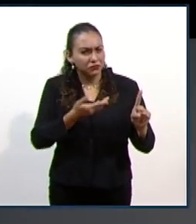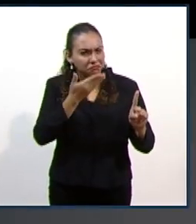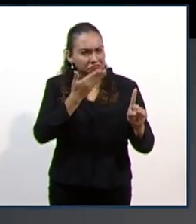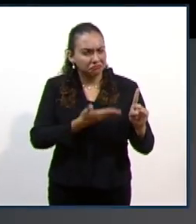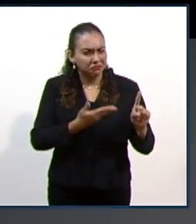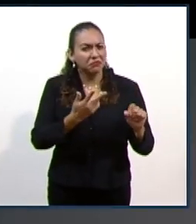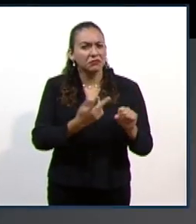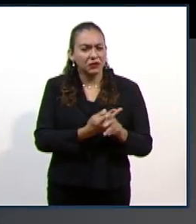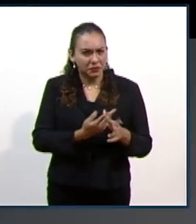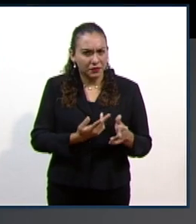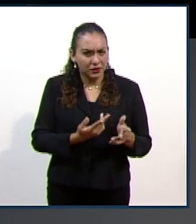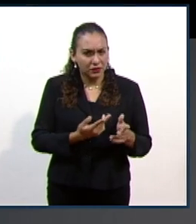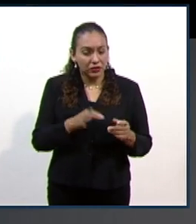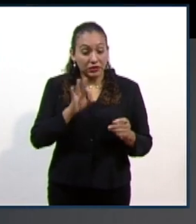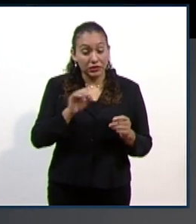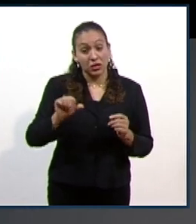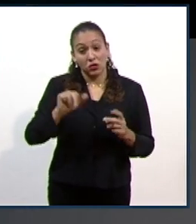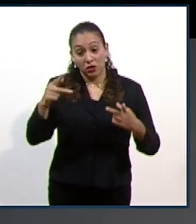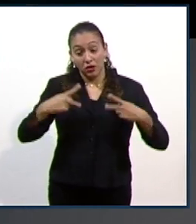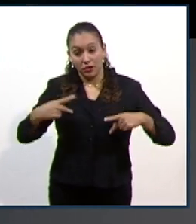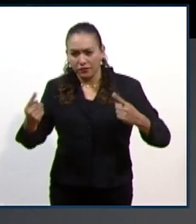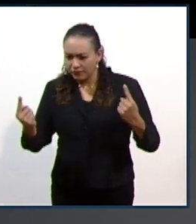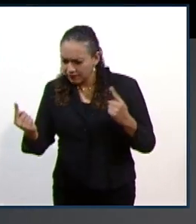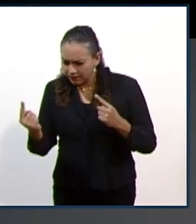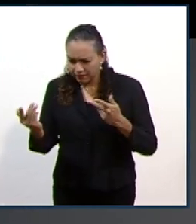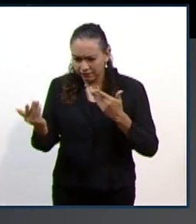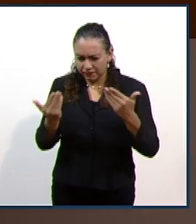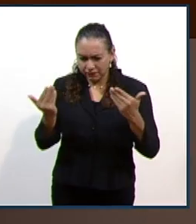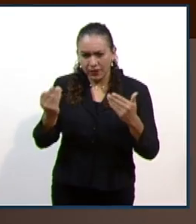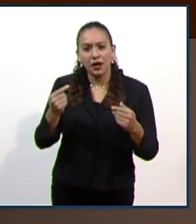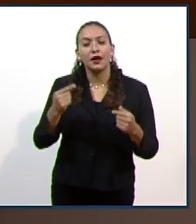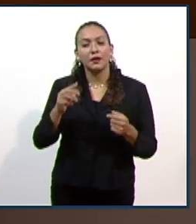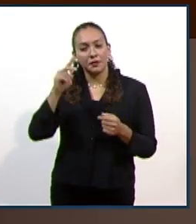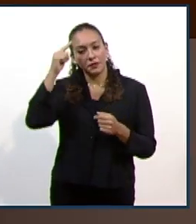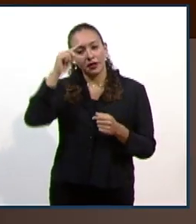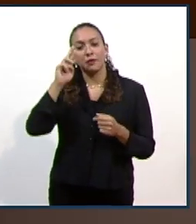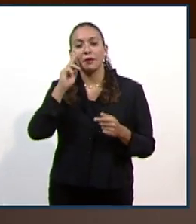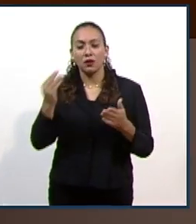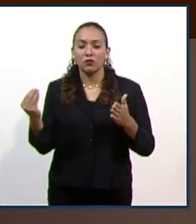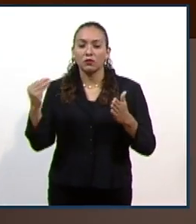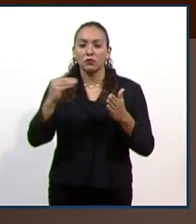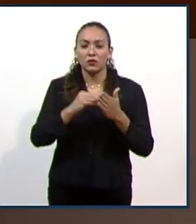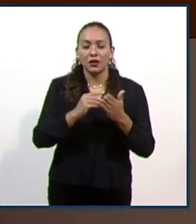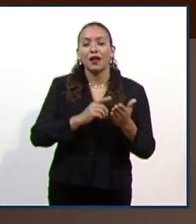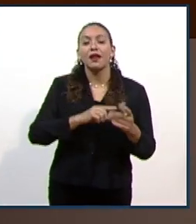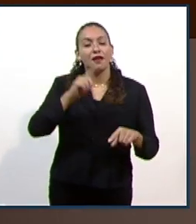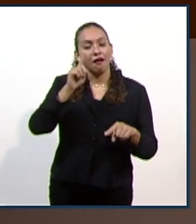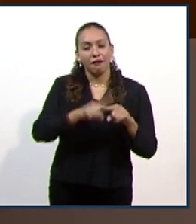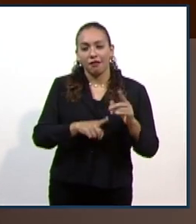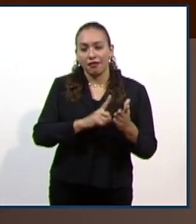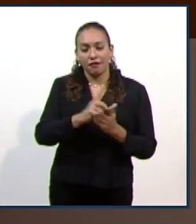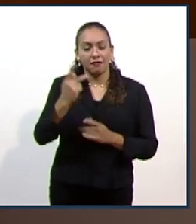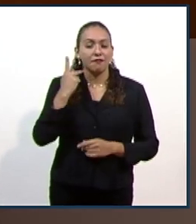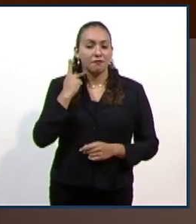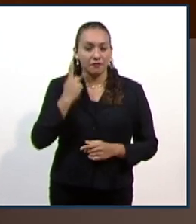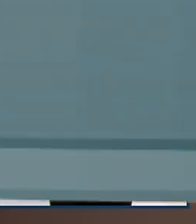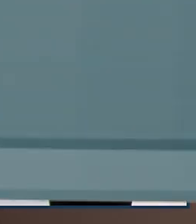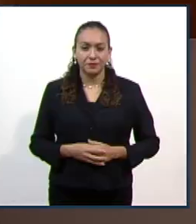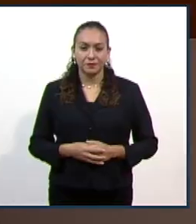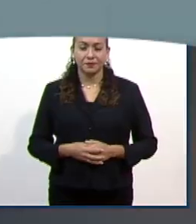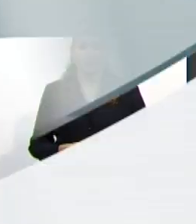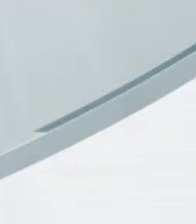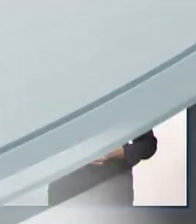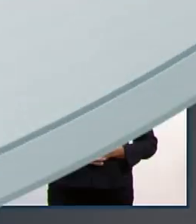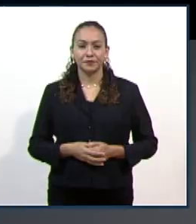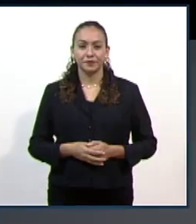asunto de naturaleza similar y estableció los parámetros para la suspensión de los derechos políticos.